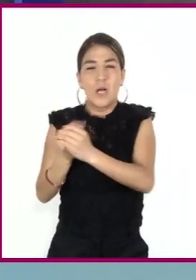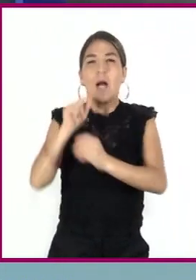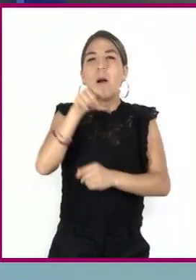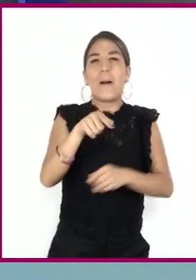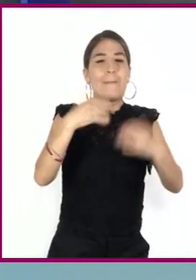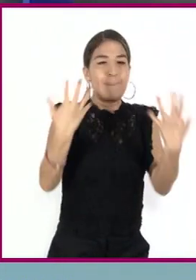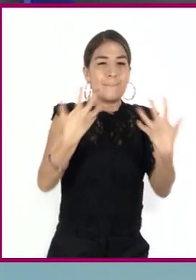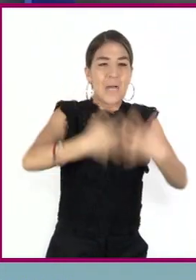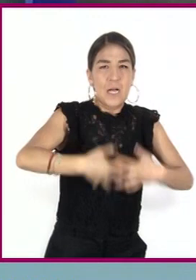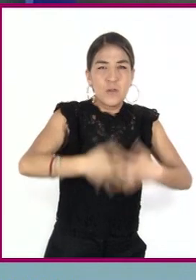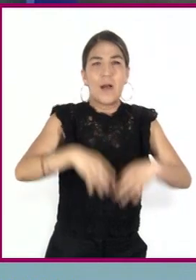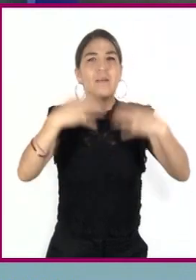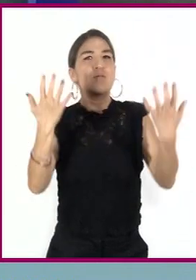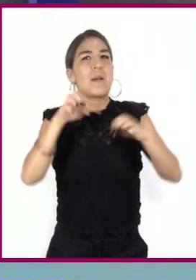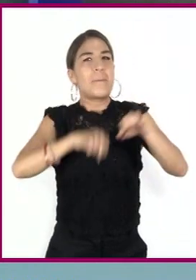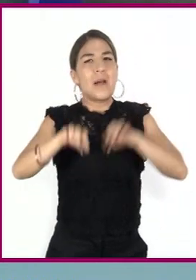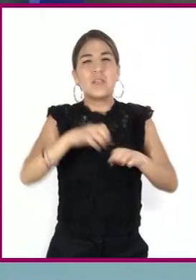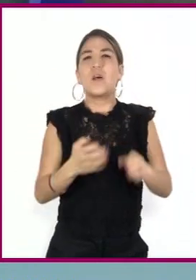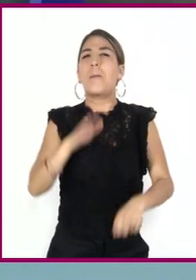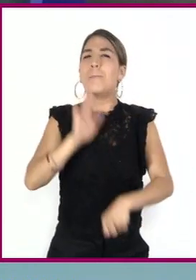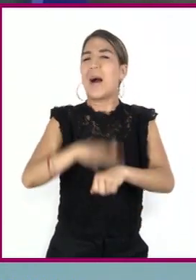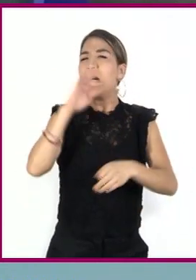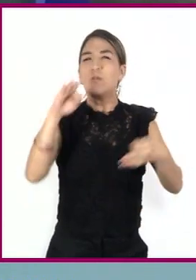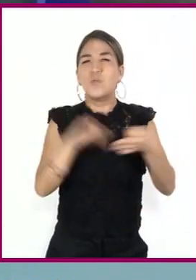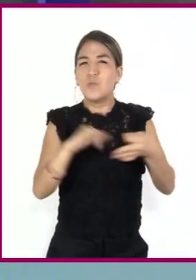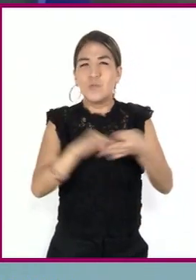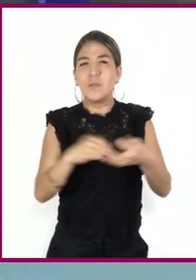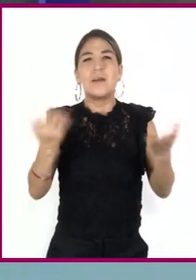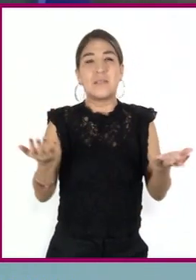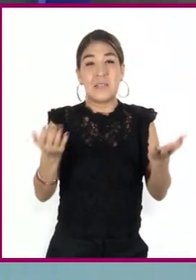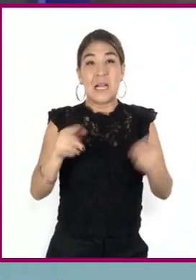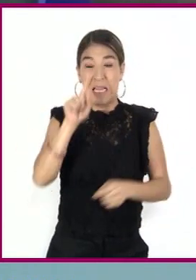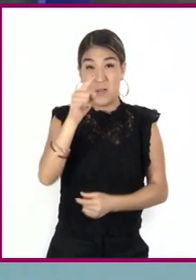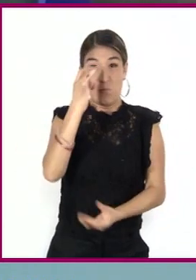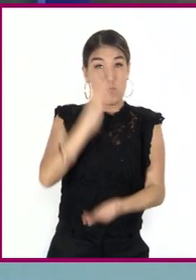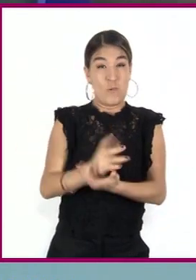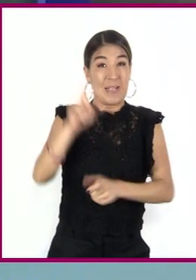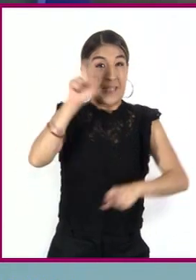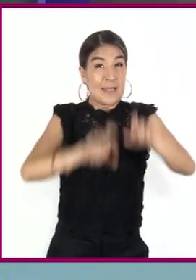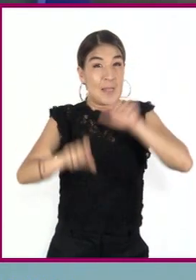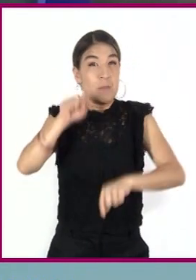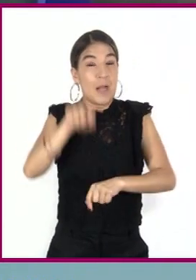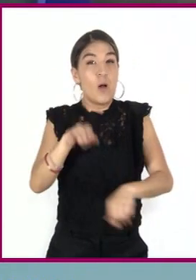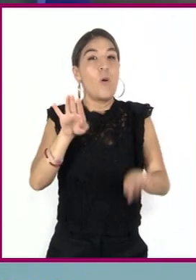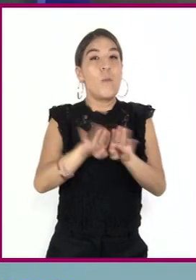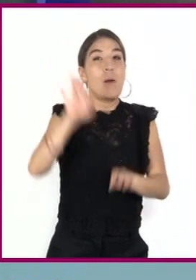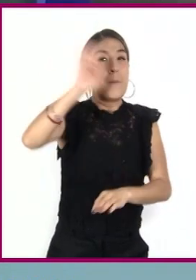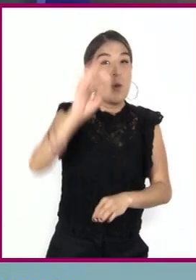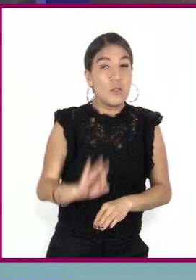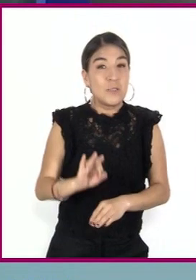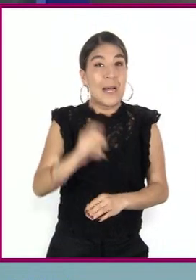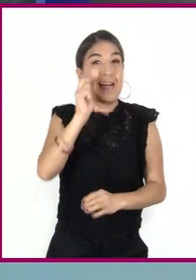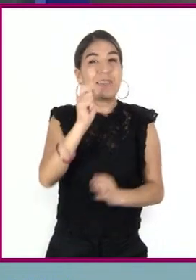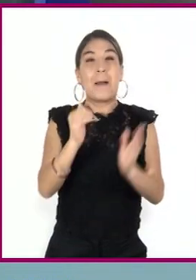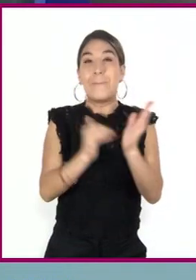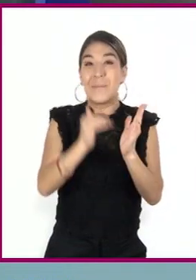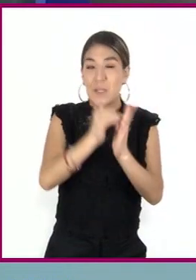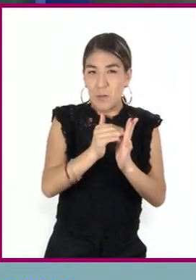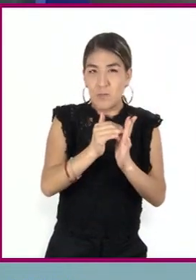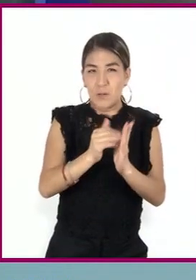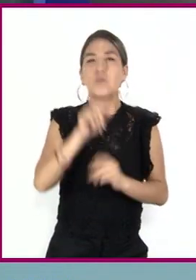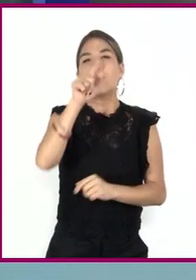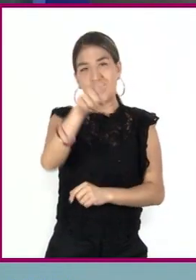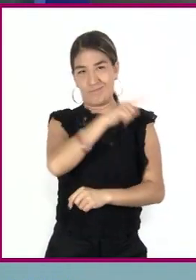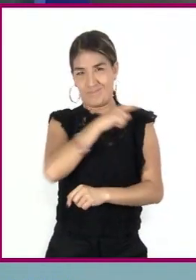se utiliza con mayor frecuencia? ¿Únicamente los químicos utilizan los porcentajes y las partes por millón? Expliquen